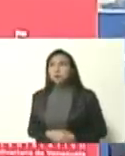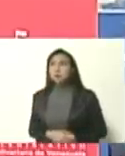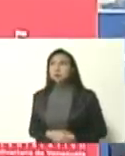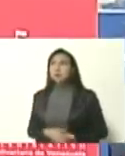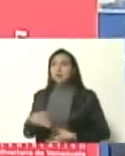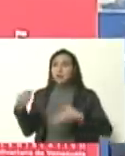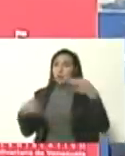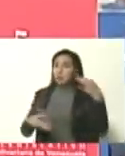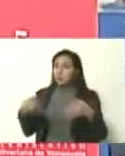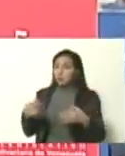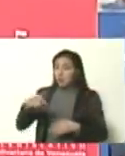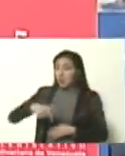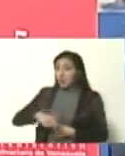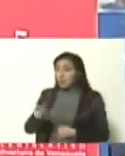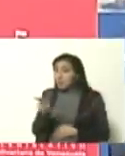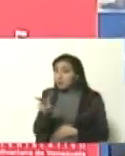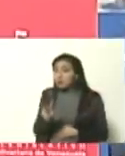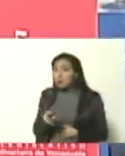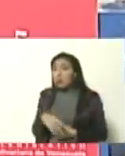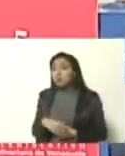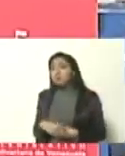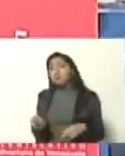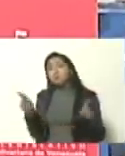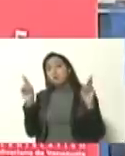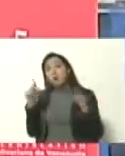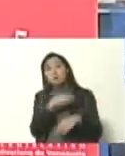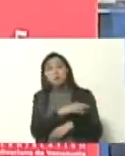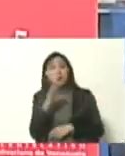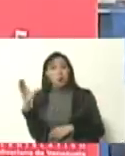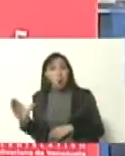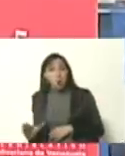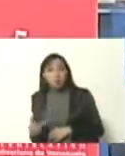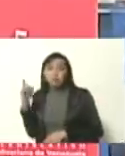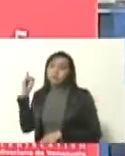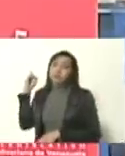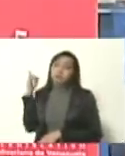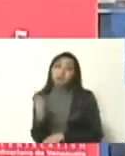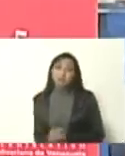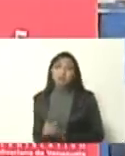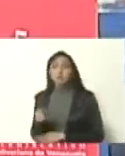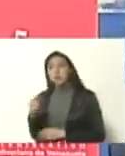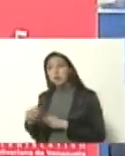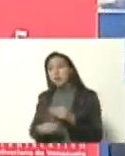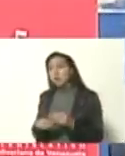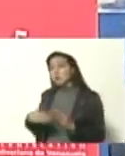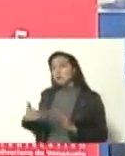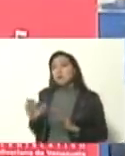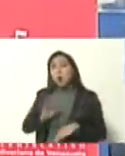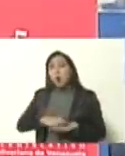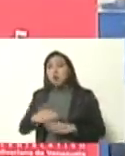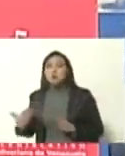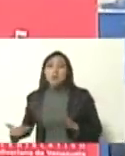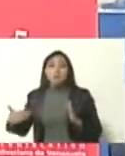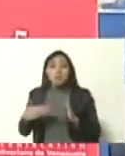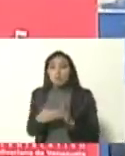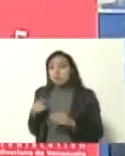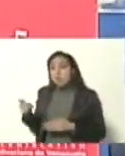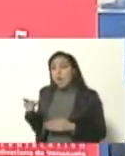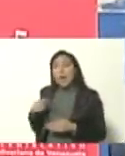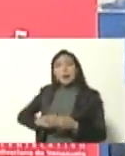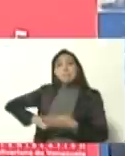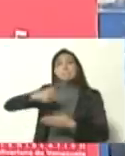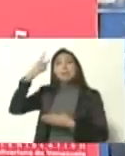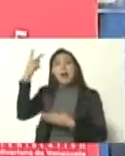justicia venezolana y ojalá que colombiana también, de este acto terrorista que él planificó, que